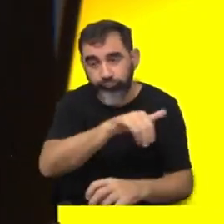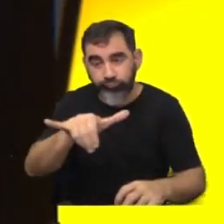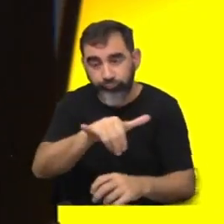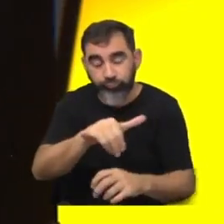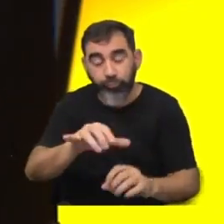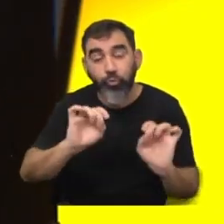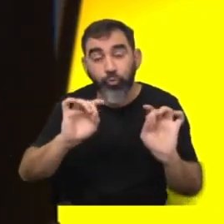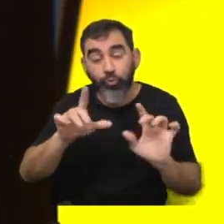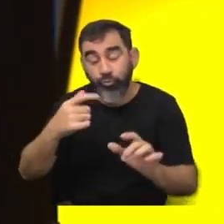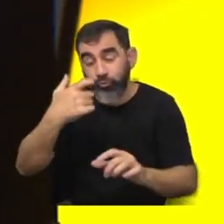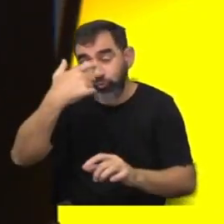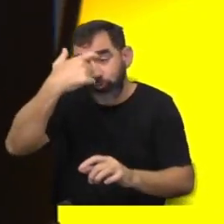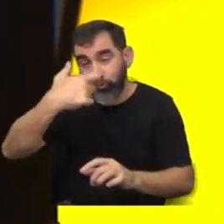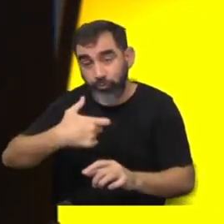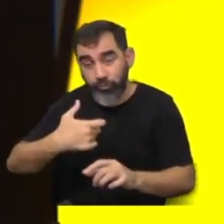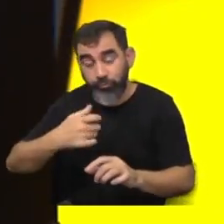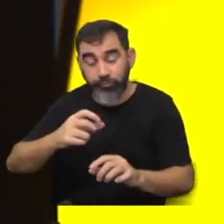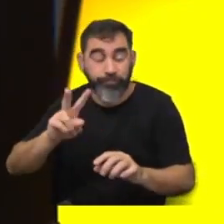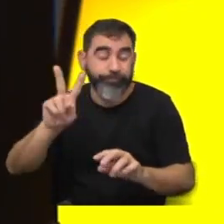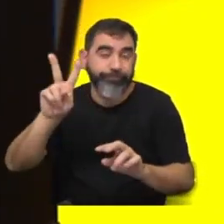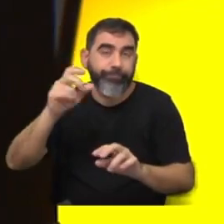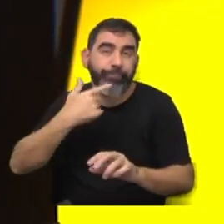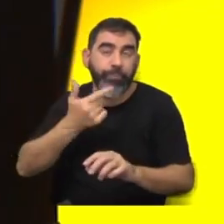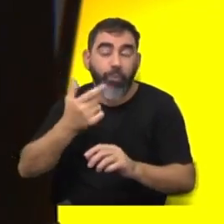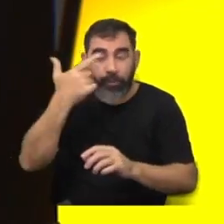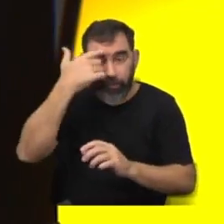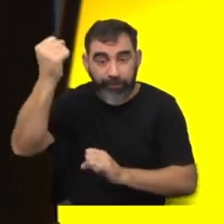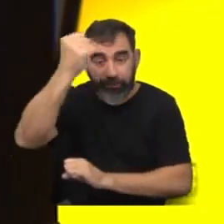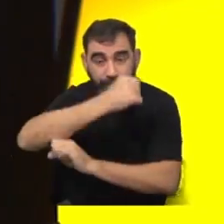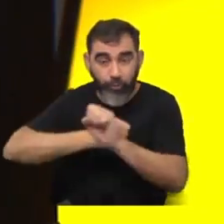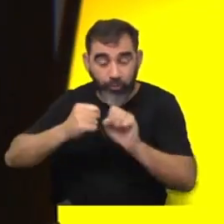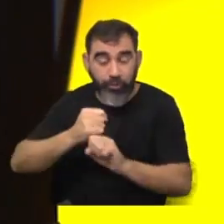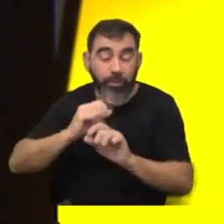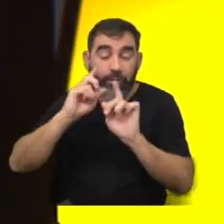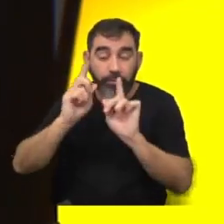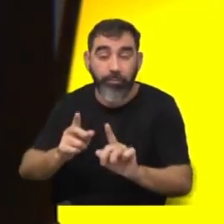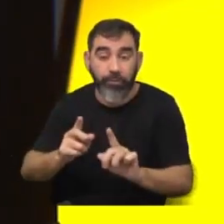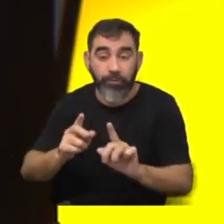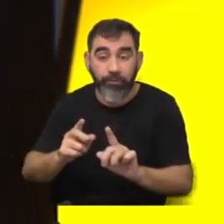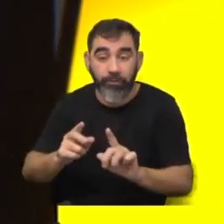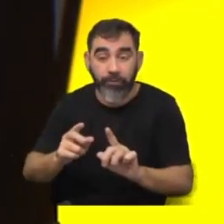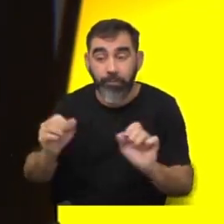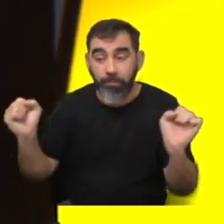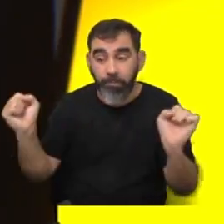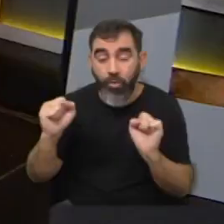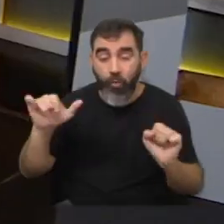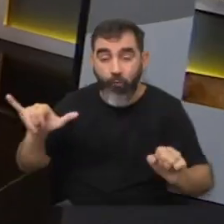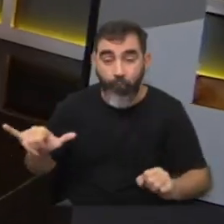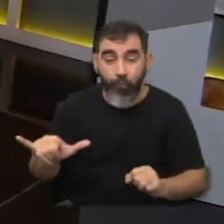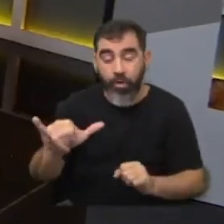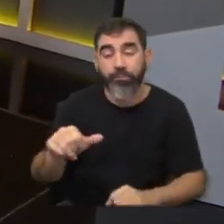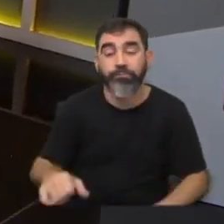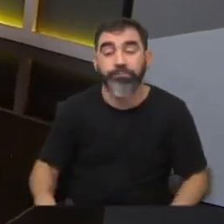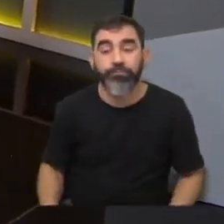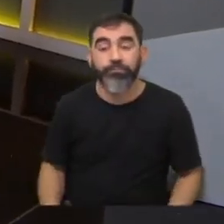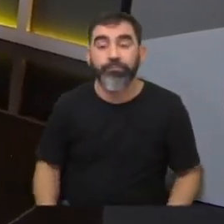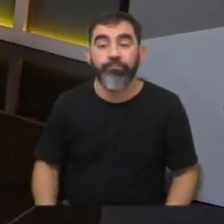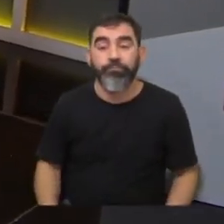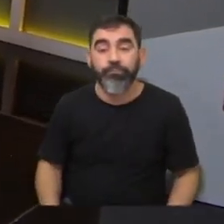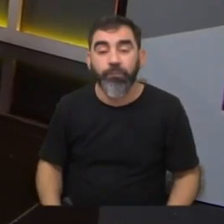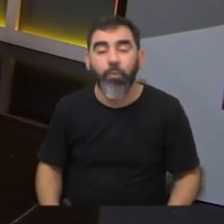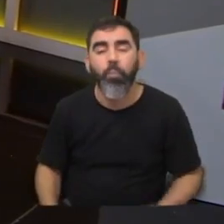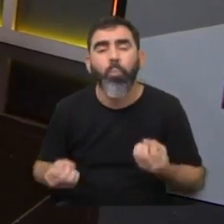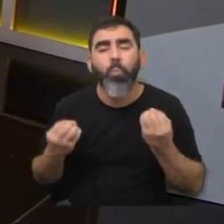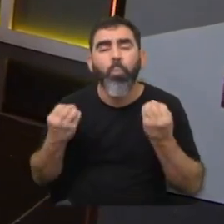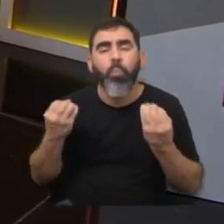solo para la parte, digamos, de tecnología del avión, sino también para esto del miedo a volar. Y Federico nos cuenta por qué ocurren